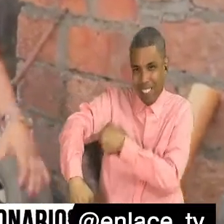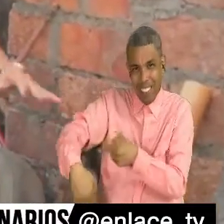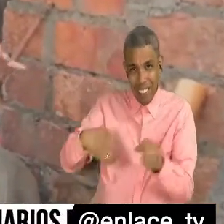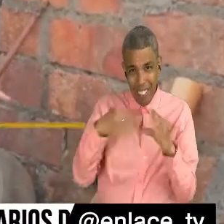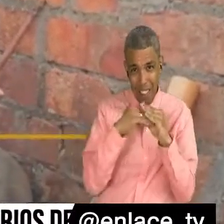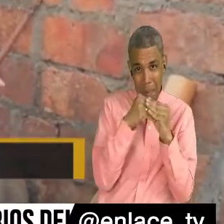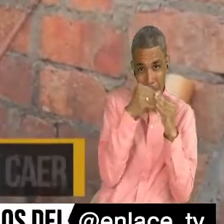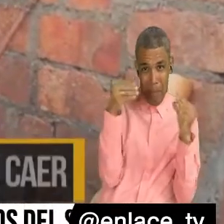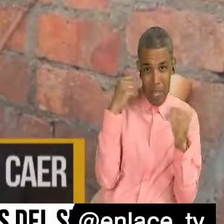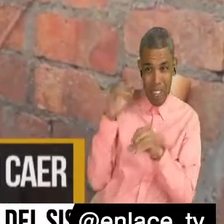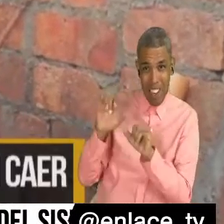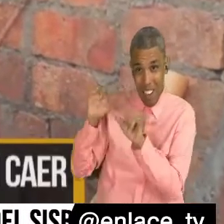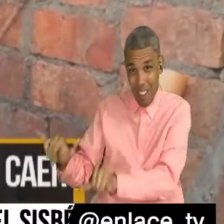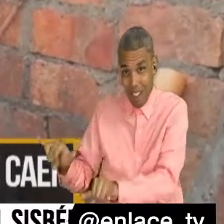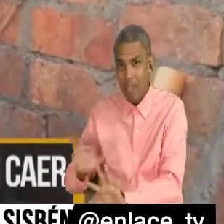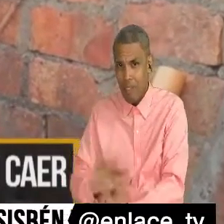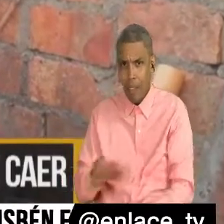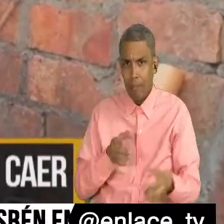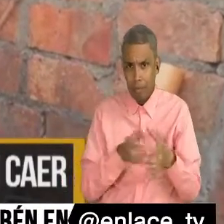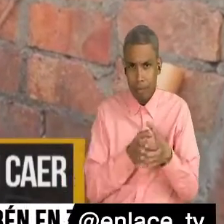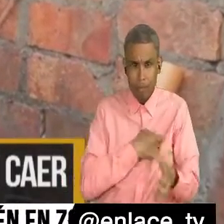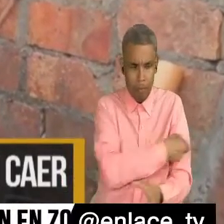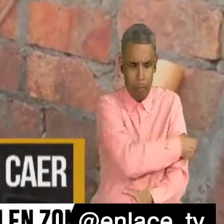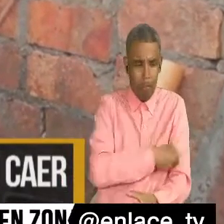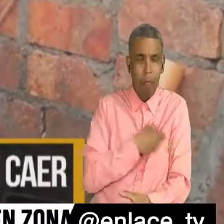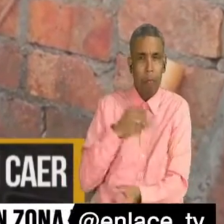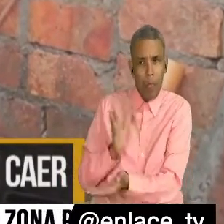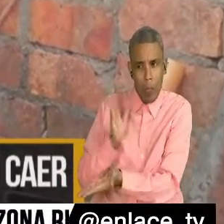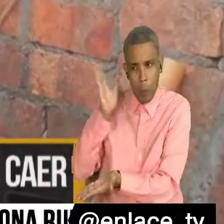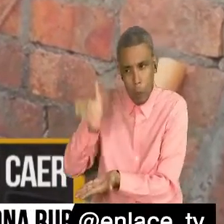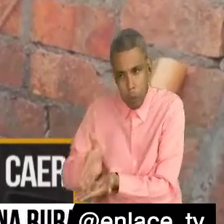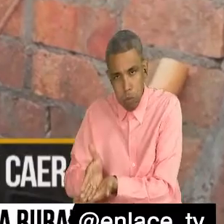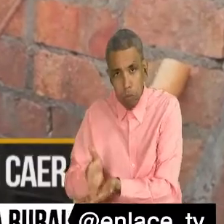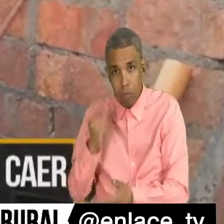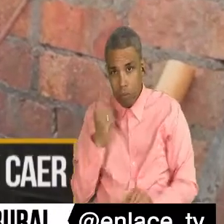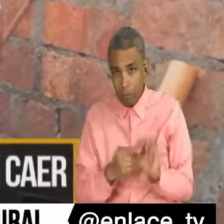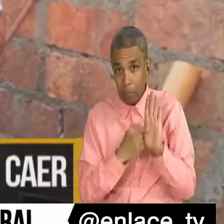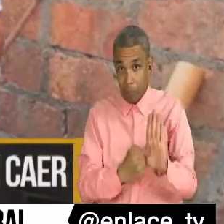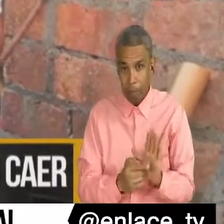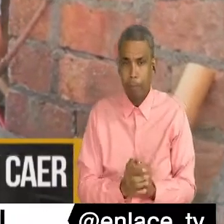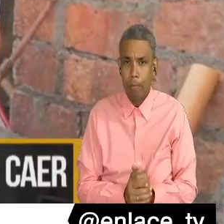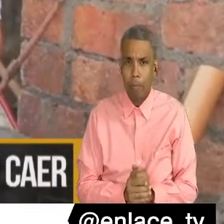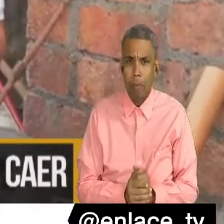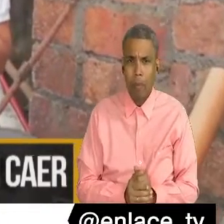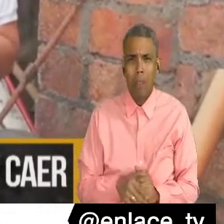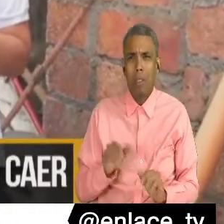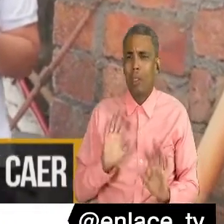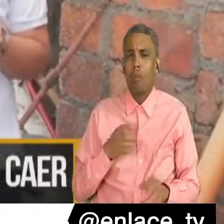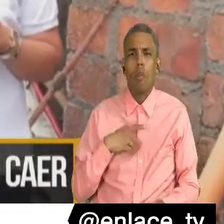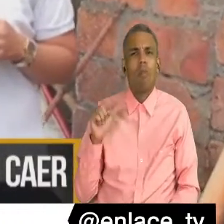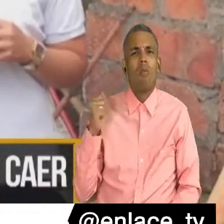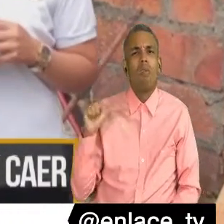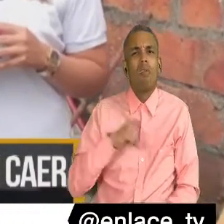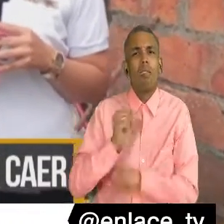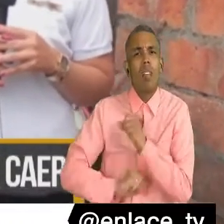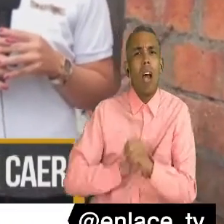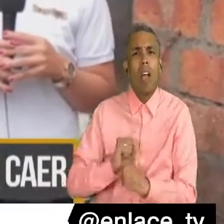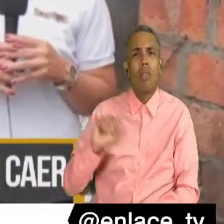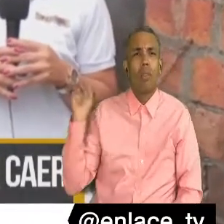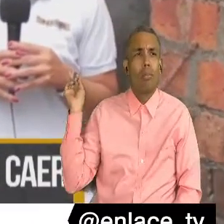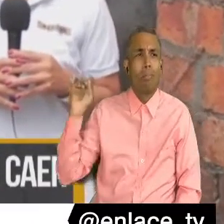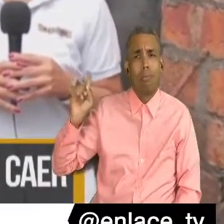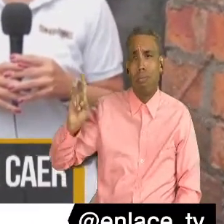de Prados del Campestre en el nororiente de la ciudad con una paladraga que se encuentra ubicada desde hace más de 10 años en el patio de su